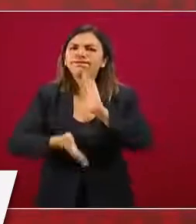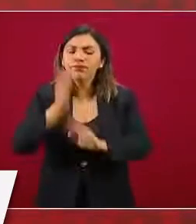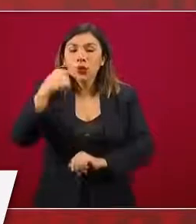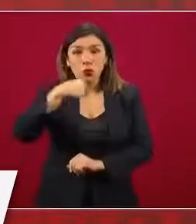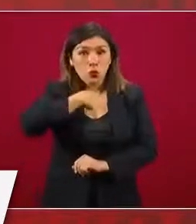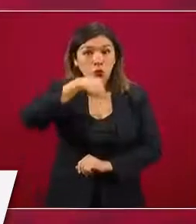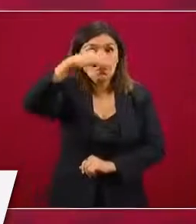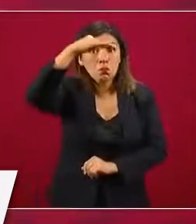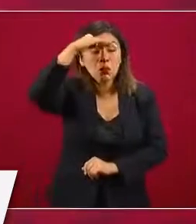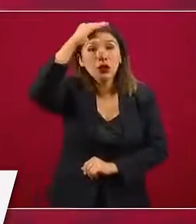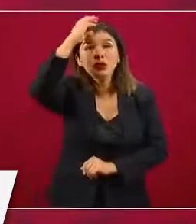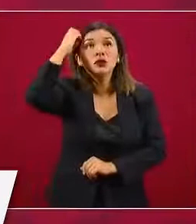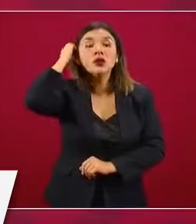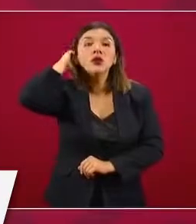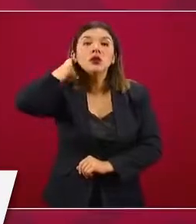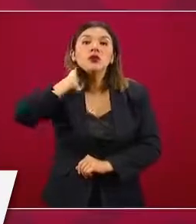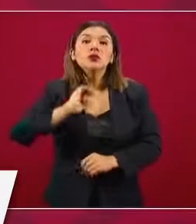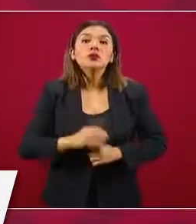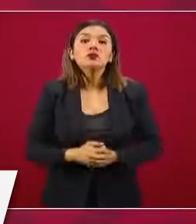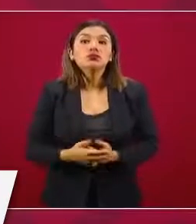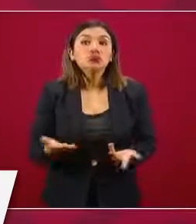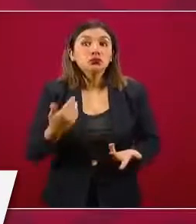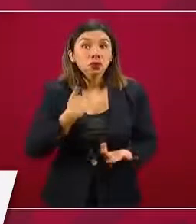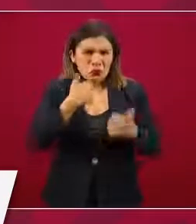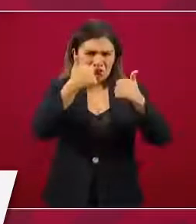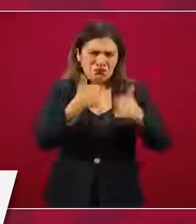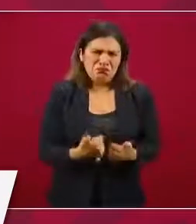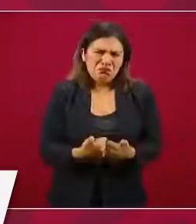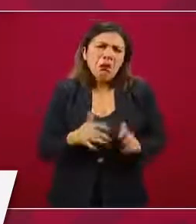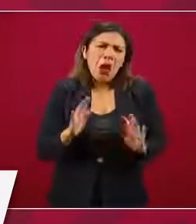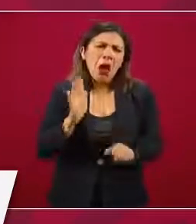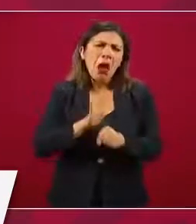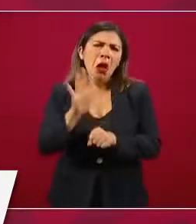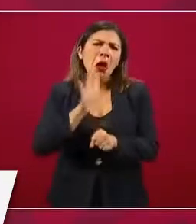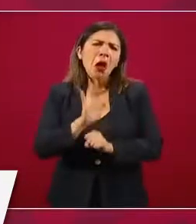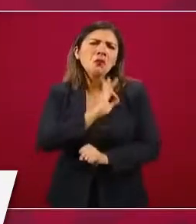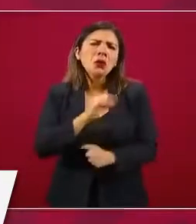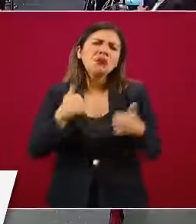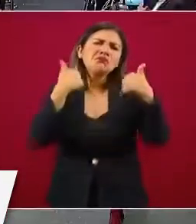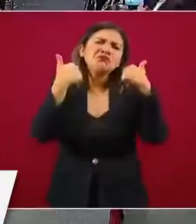pienso, porque me podría quedar aquí,